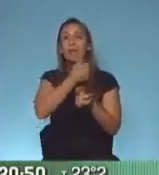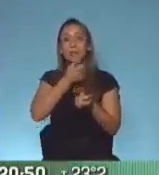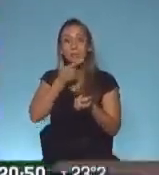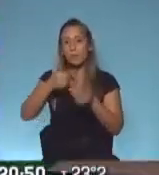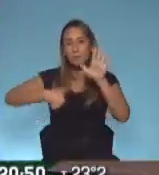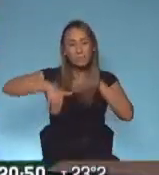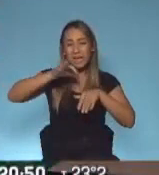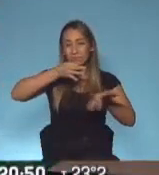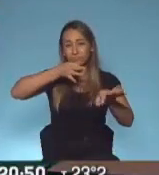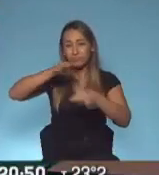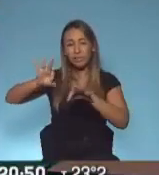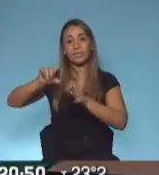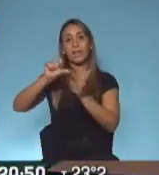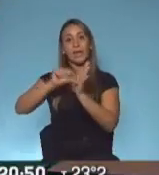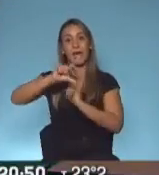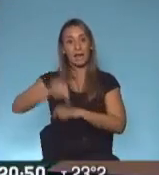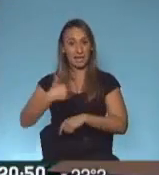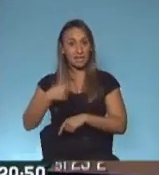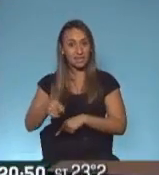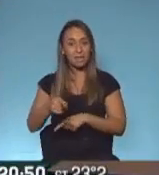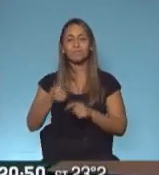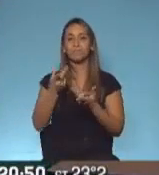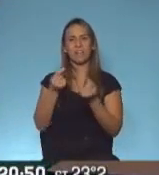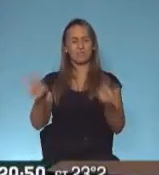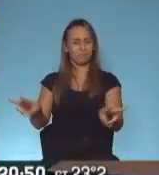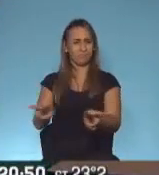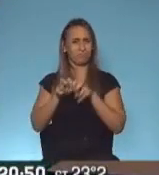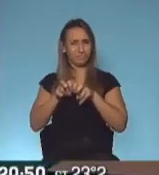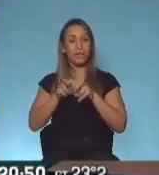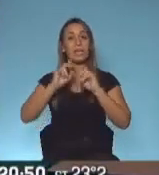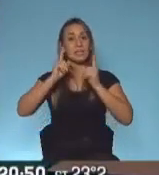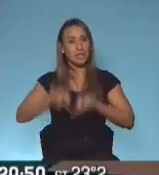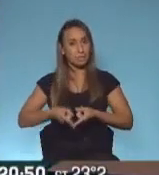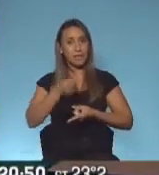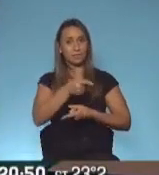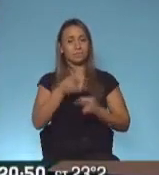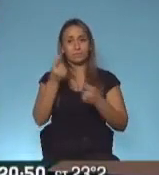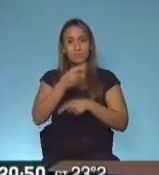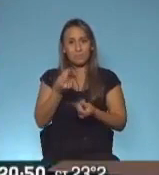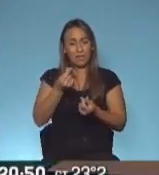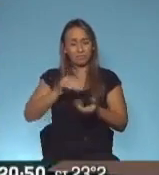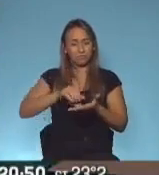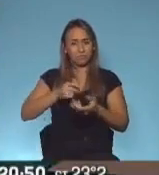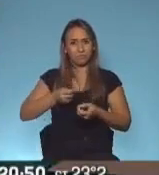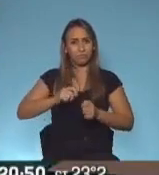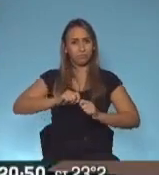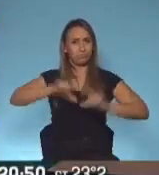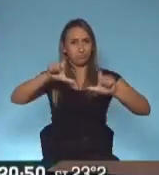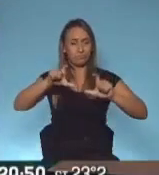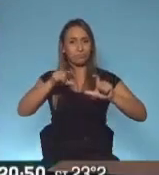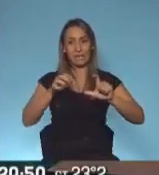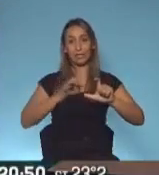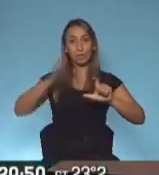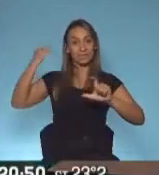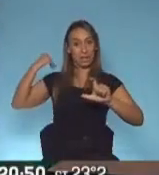país. O sea que habla de una concentración de mercado importante y también se habla de un salto patrimonial muy importante de Remers desde el año pasado a este. O